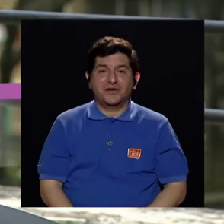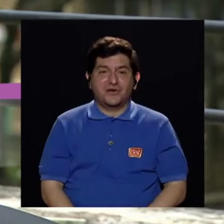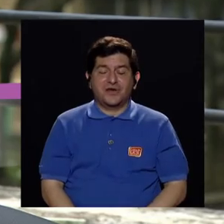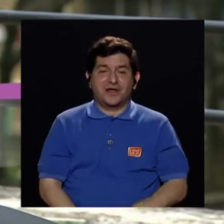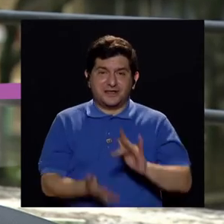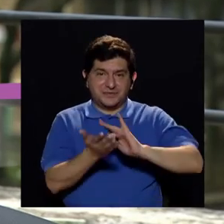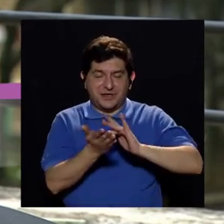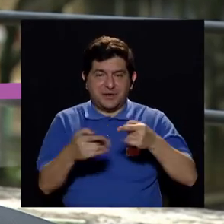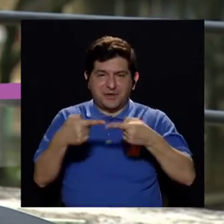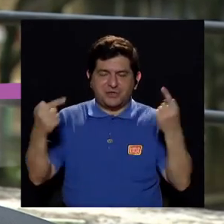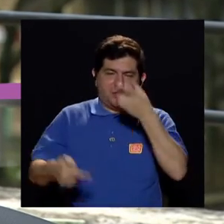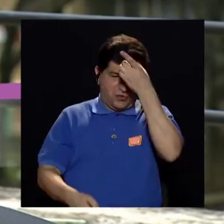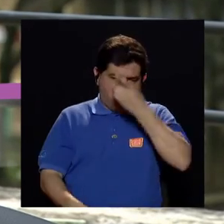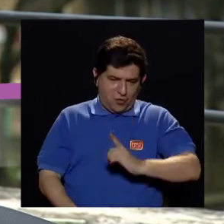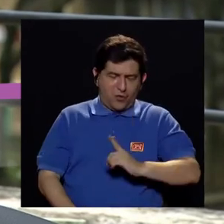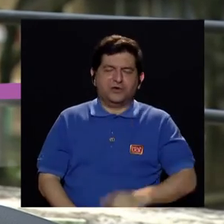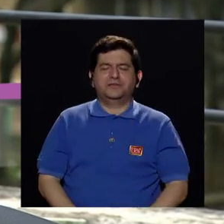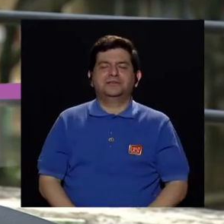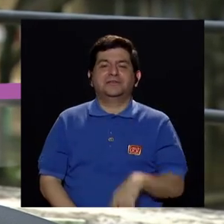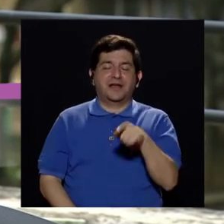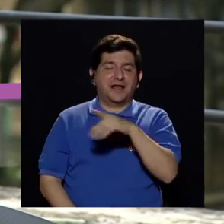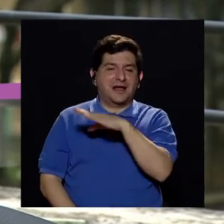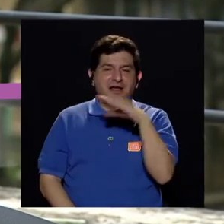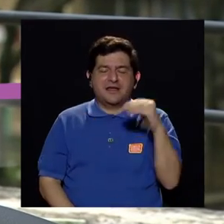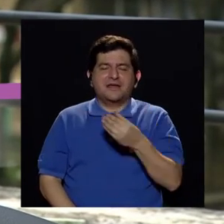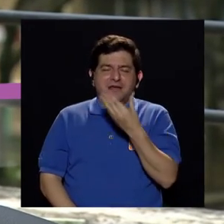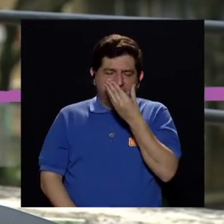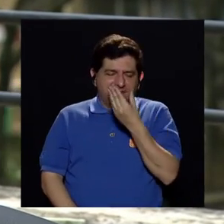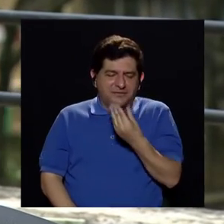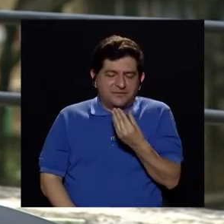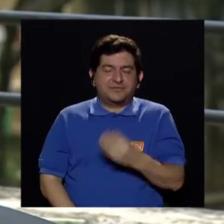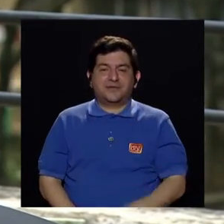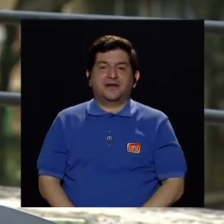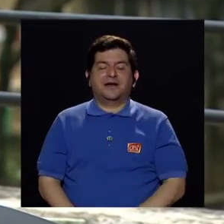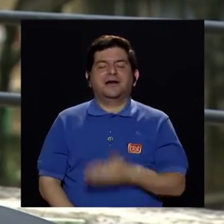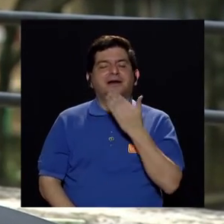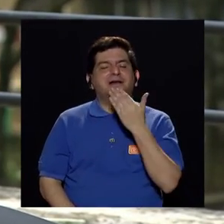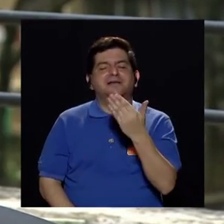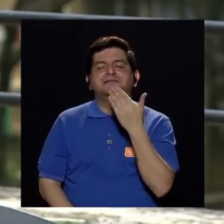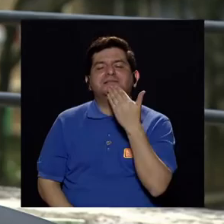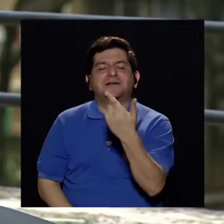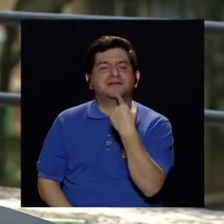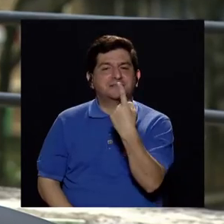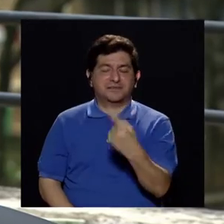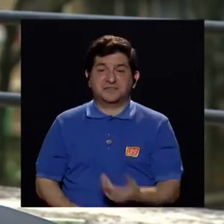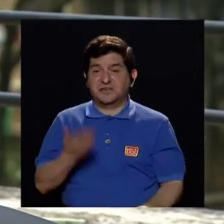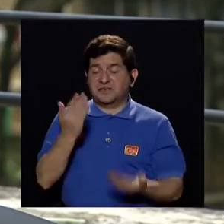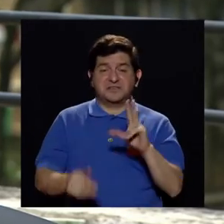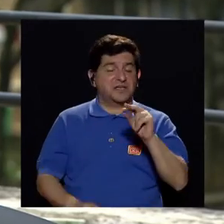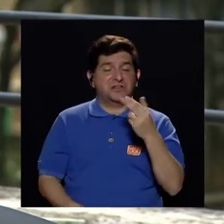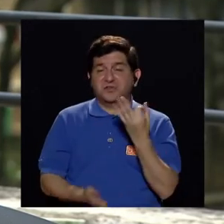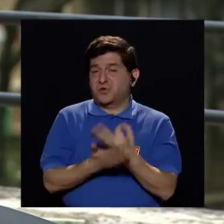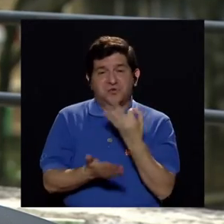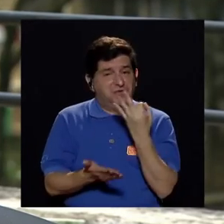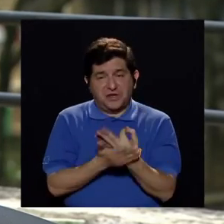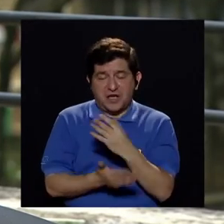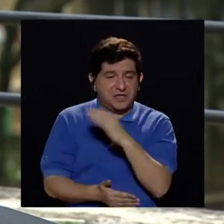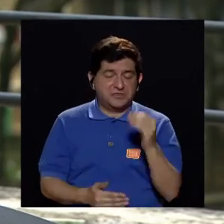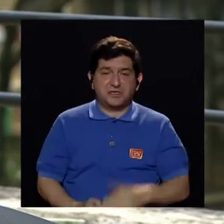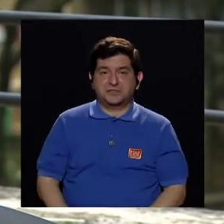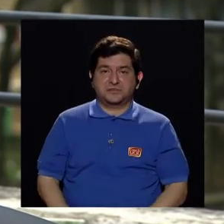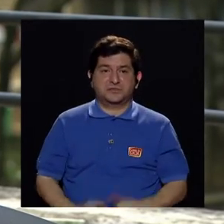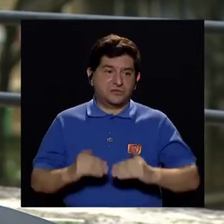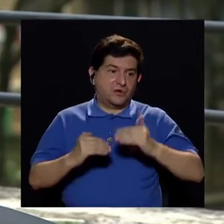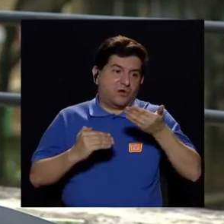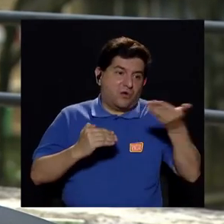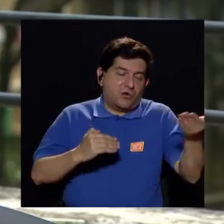para toda depresión y toda tristeza, es el agradecimiento. Quizás no puedo agradecer por las finanzas, no puedo agradecer por lo